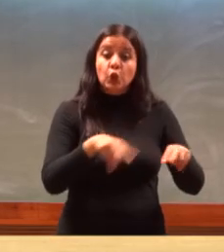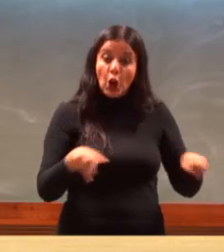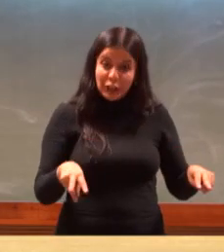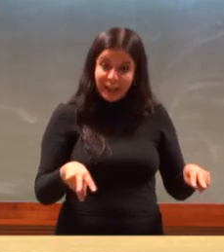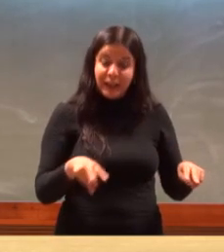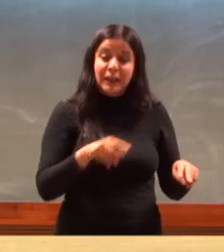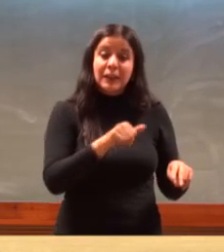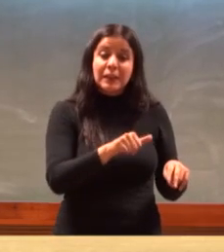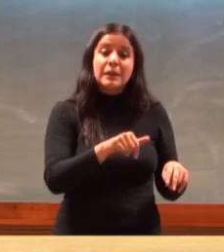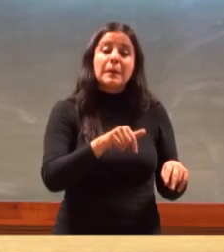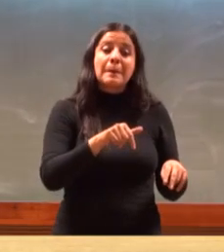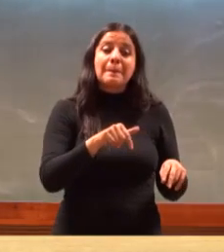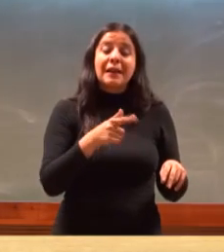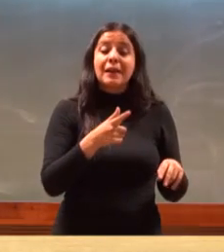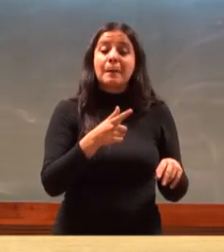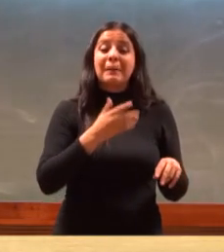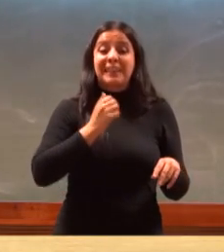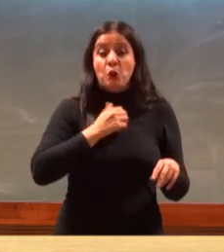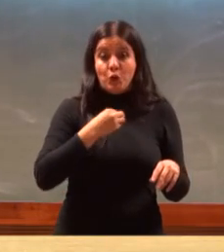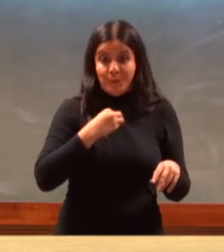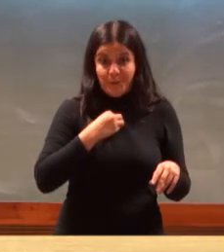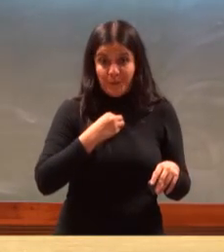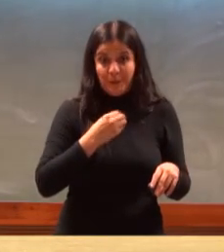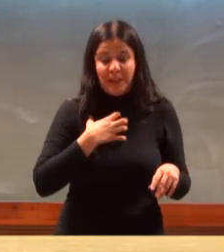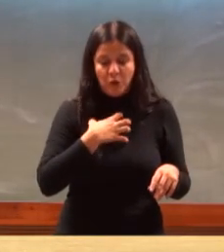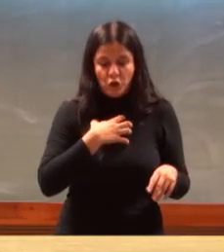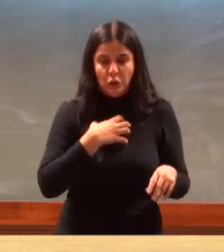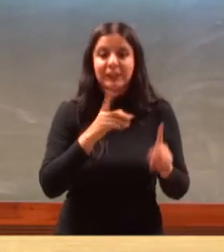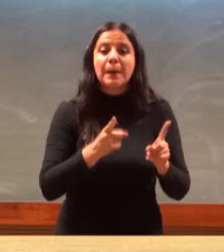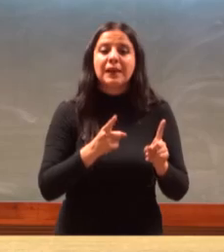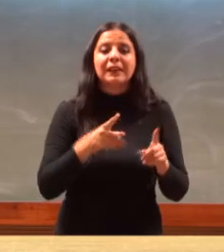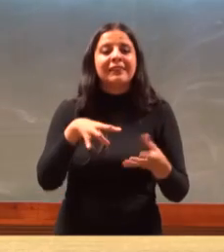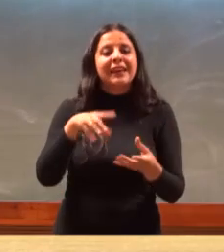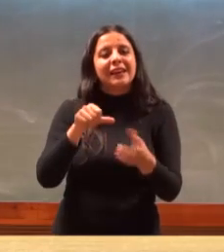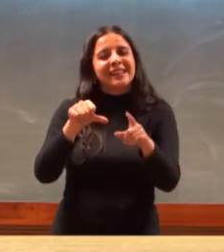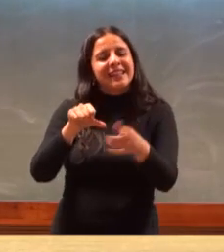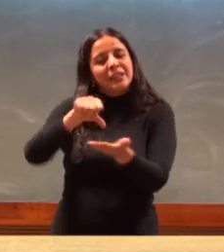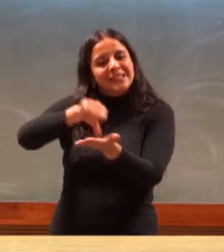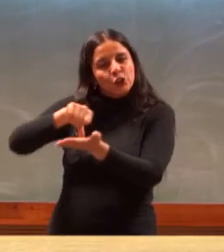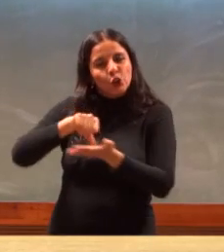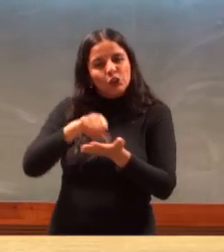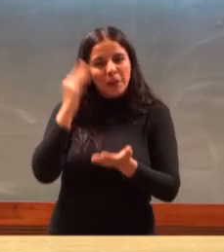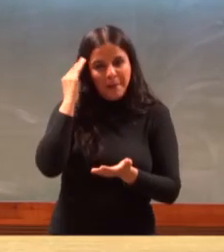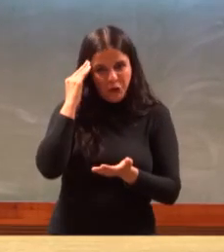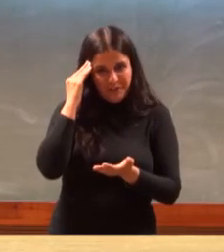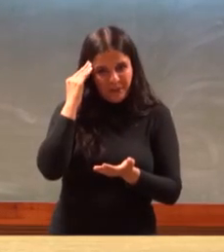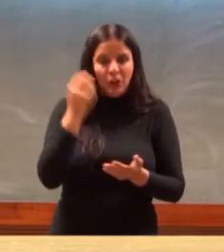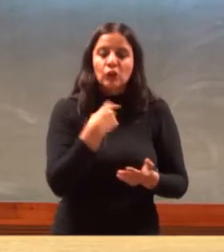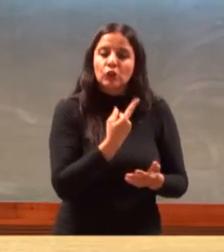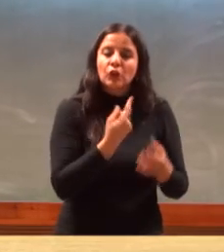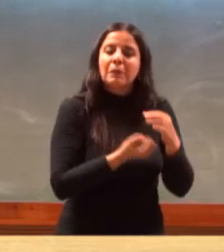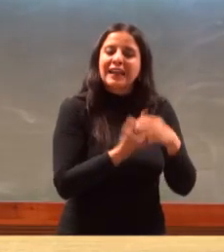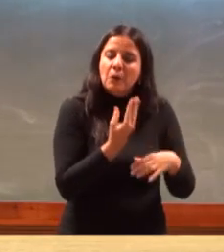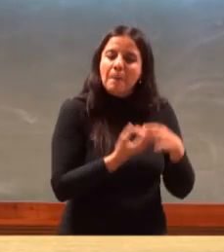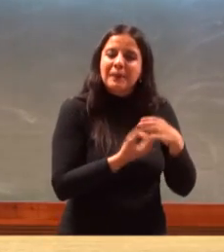estrategia para llevar adelante una carrera de grado fortaleciendo los espacios que ya existen deberíamos en este caso comenzar por el posgrado digamos